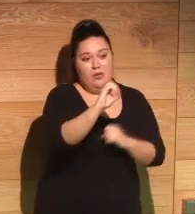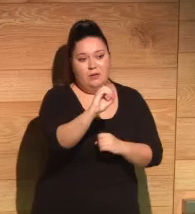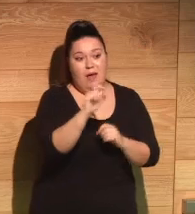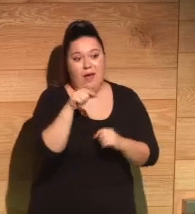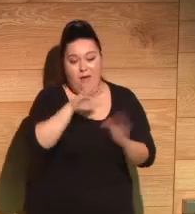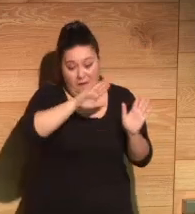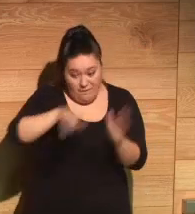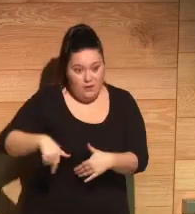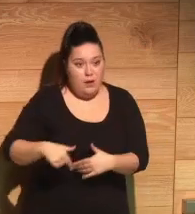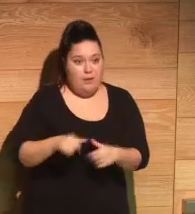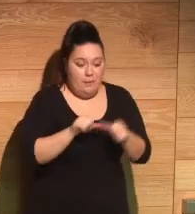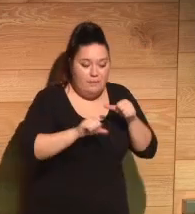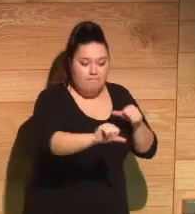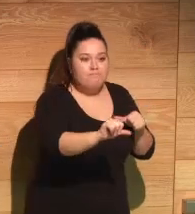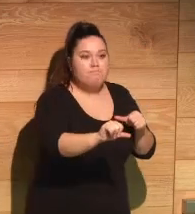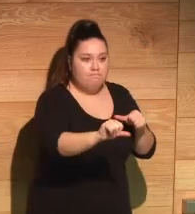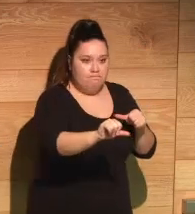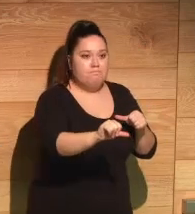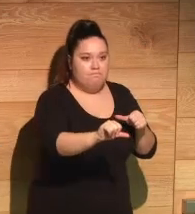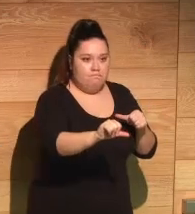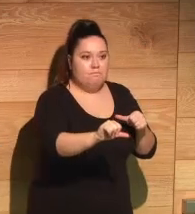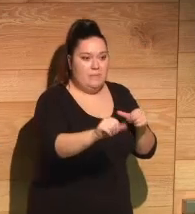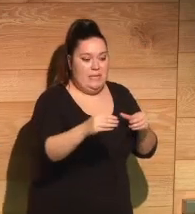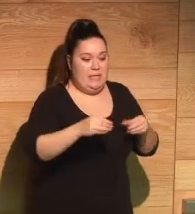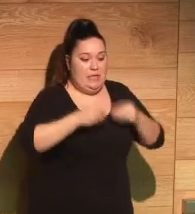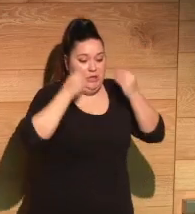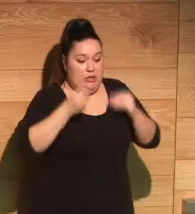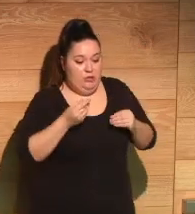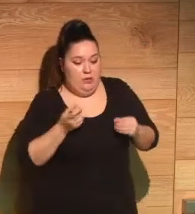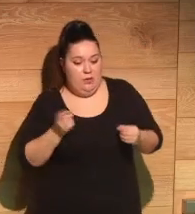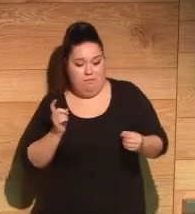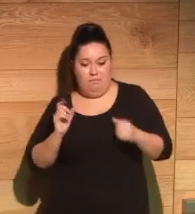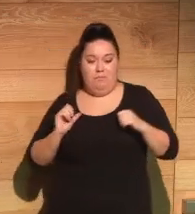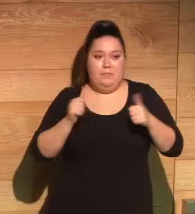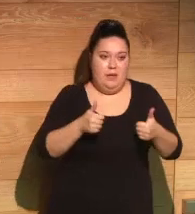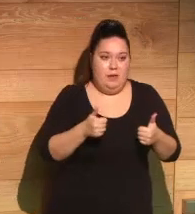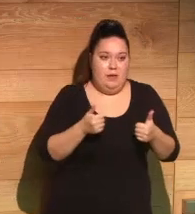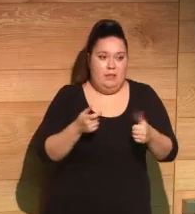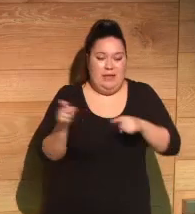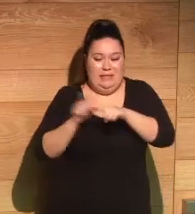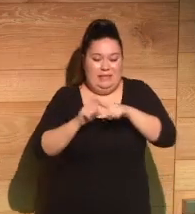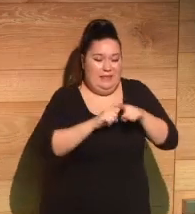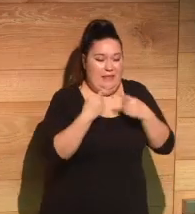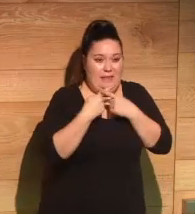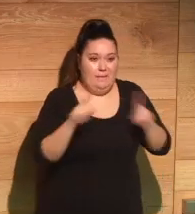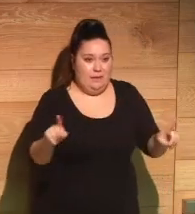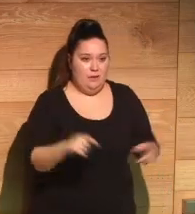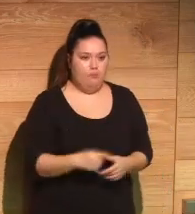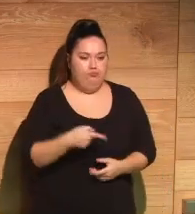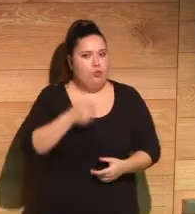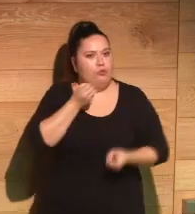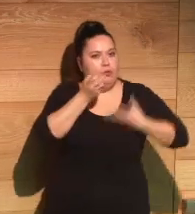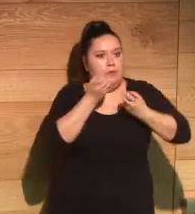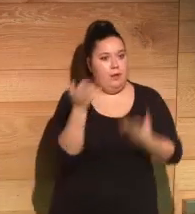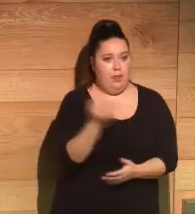experiencia ahí de entrada en la vida y en la historia con categorías distintas. Y eso hay que contarlo. O sea,